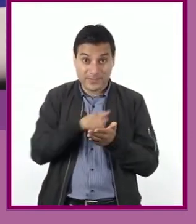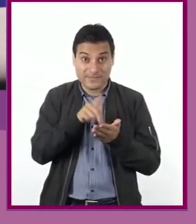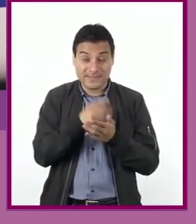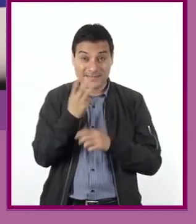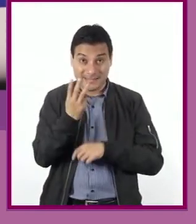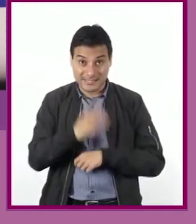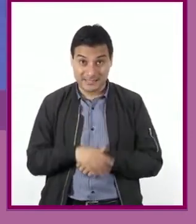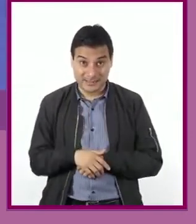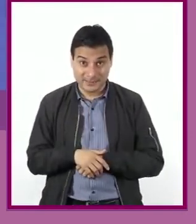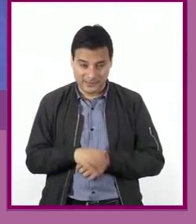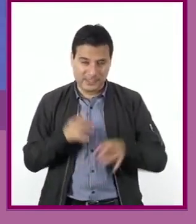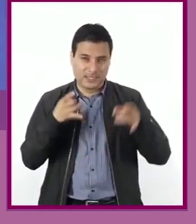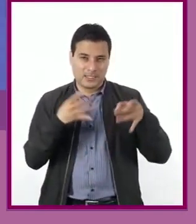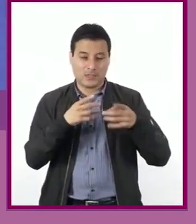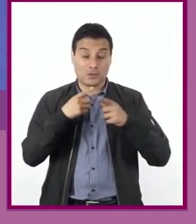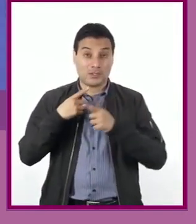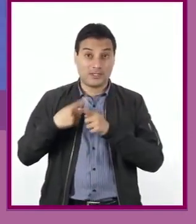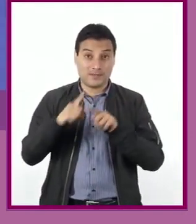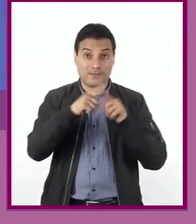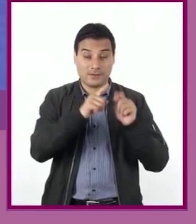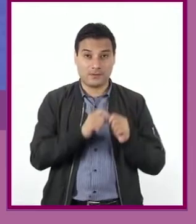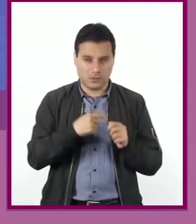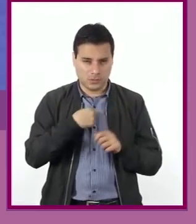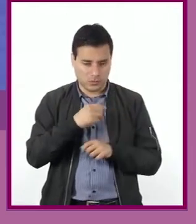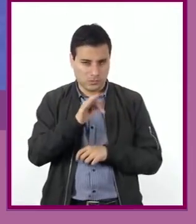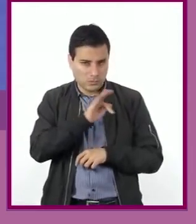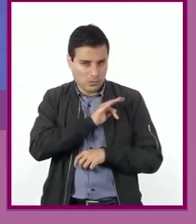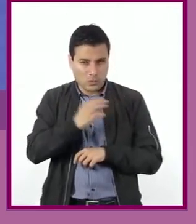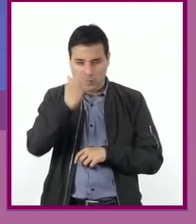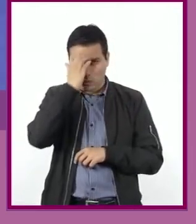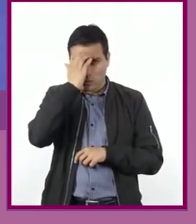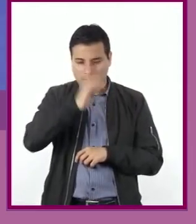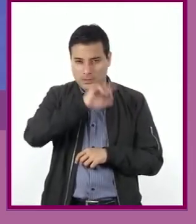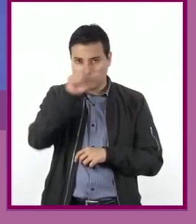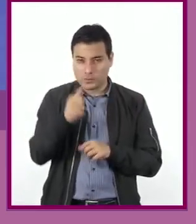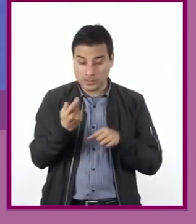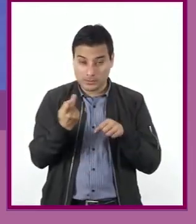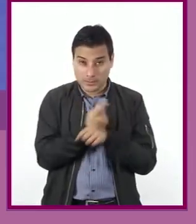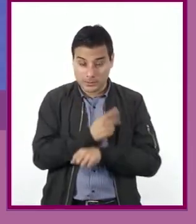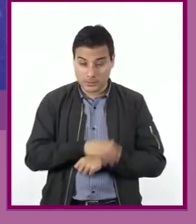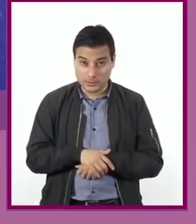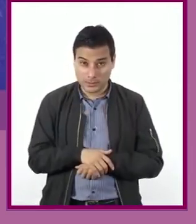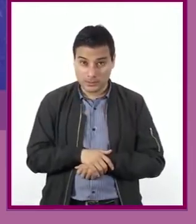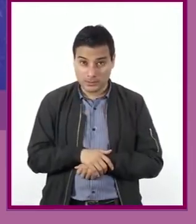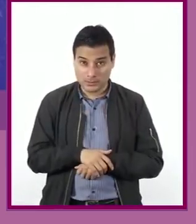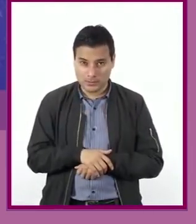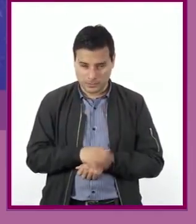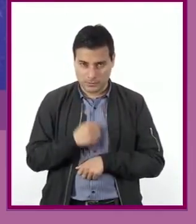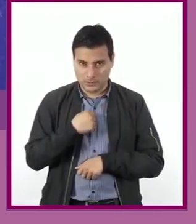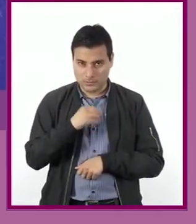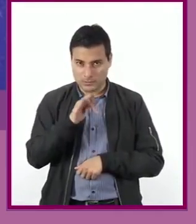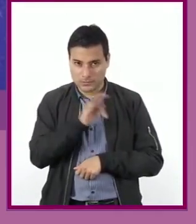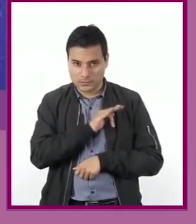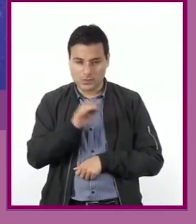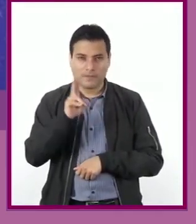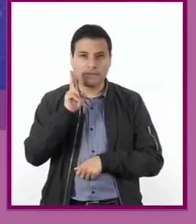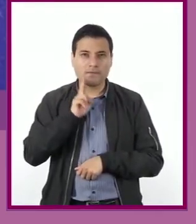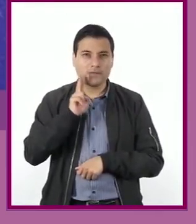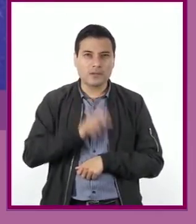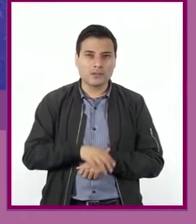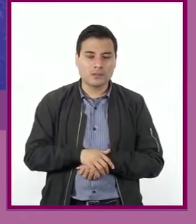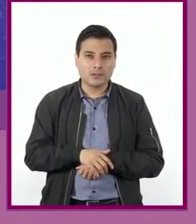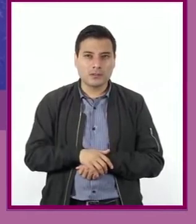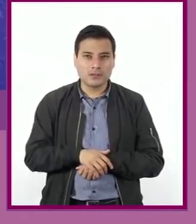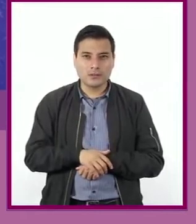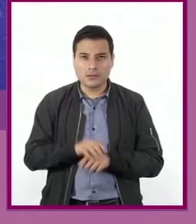distintas direcciones, ¿será posible saber el efecto final de las tres fuerzas y predecir, incluso sin ver, cuánto